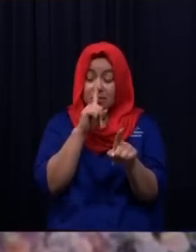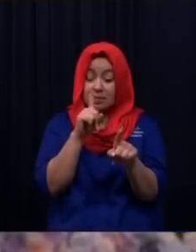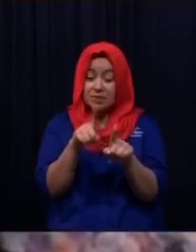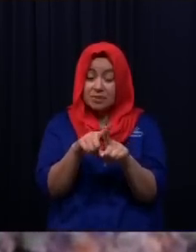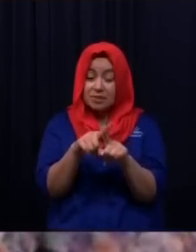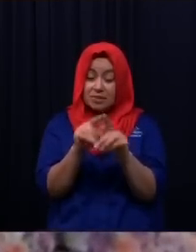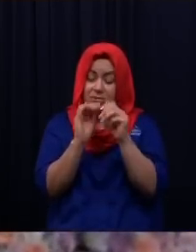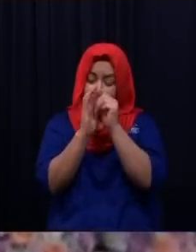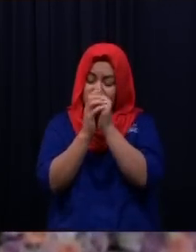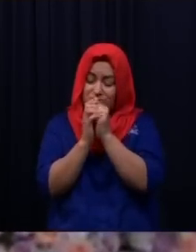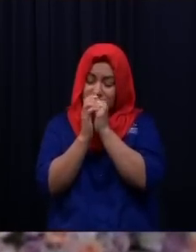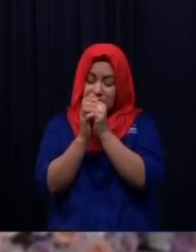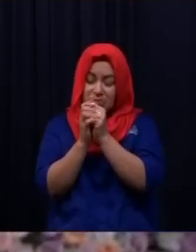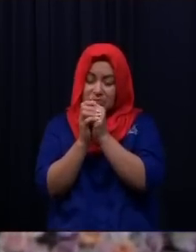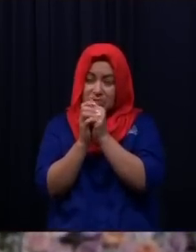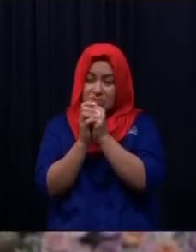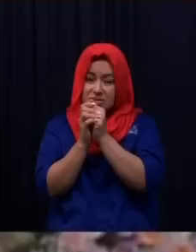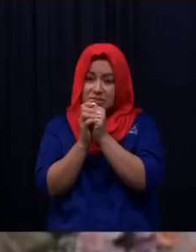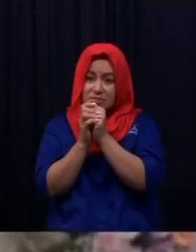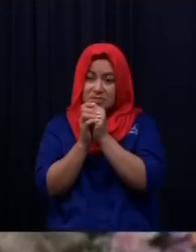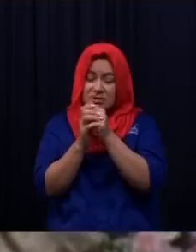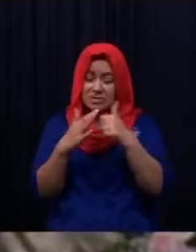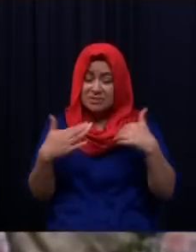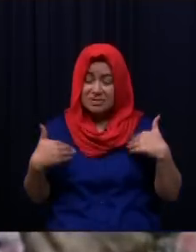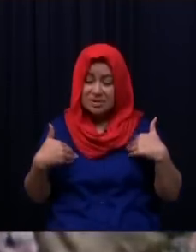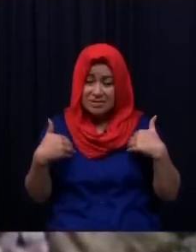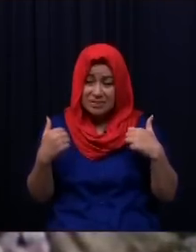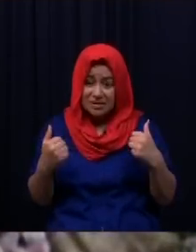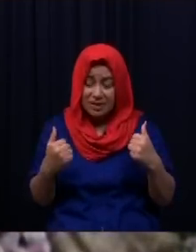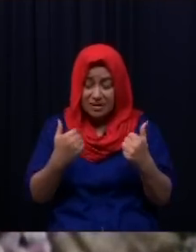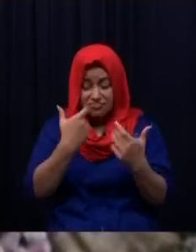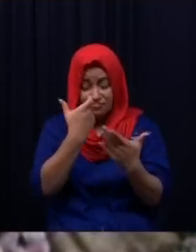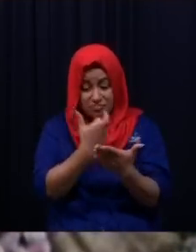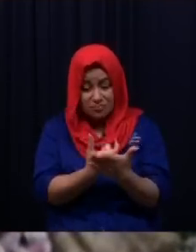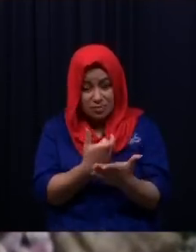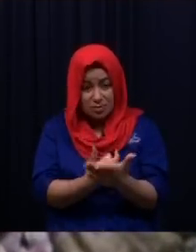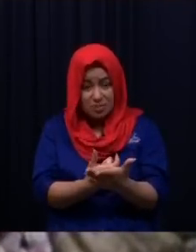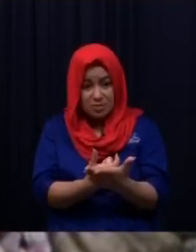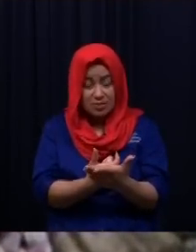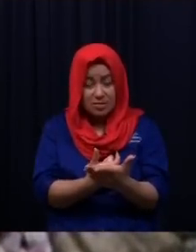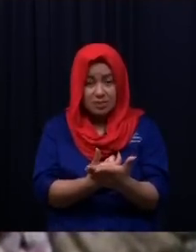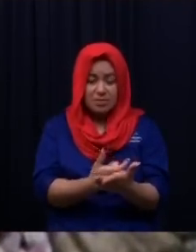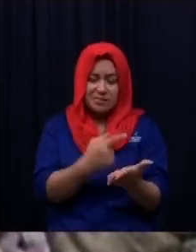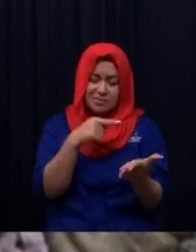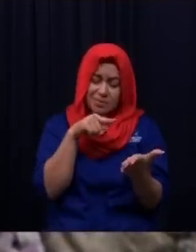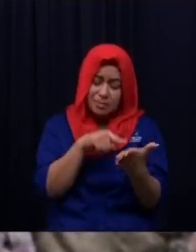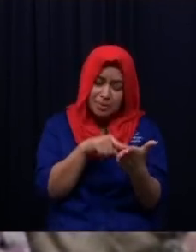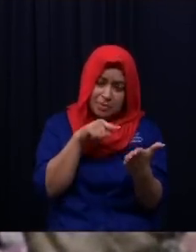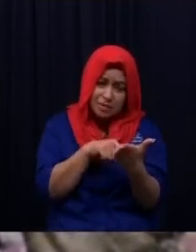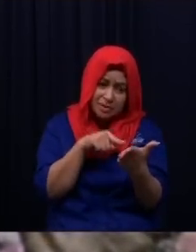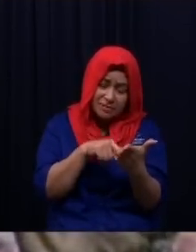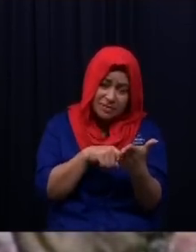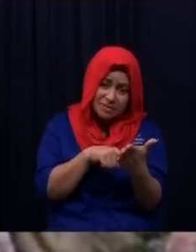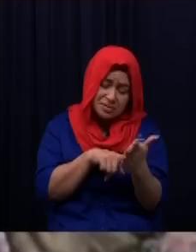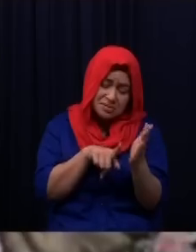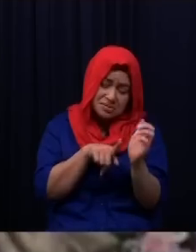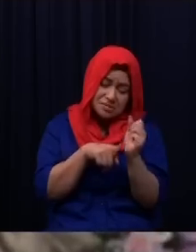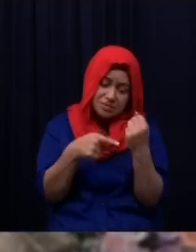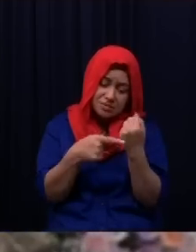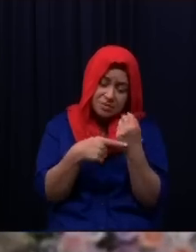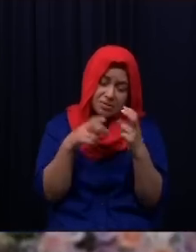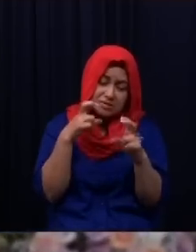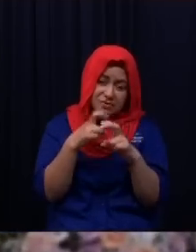sanidad, de provisión económica, de pruebas. Y vamos a orar,